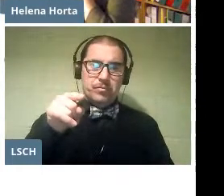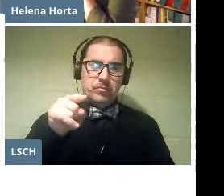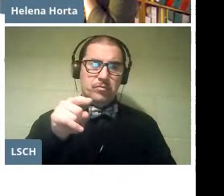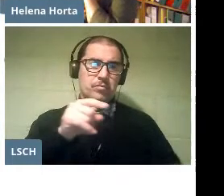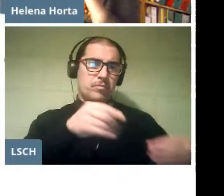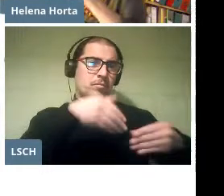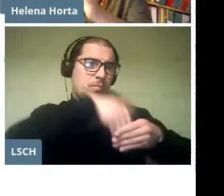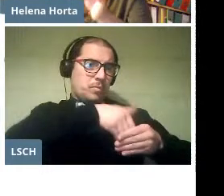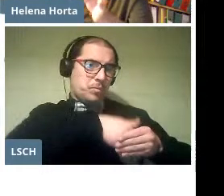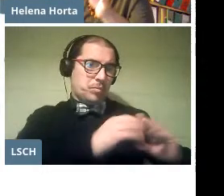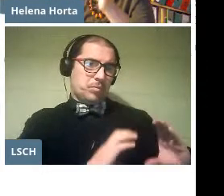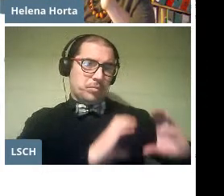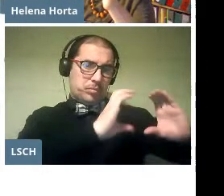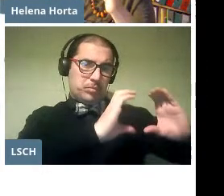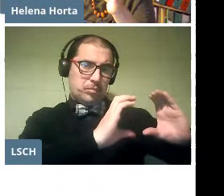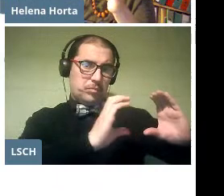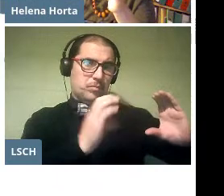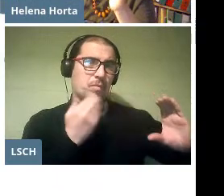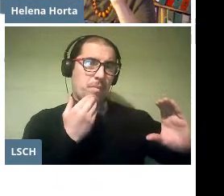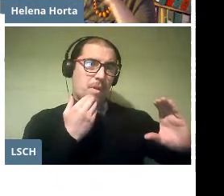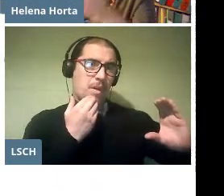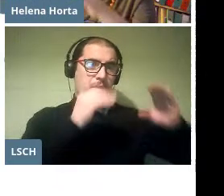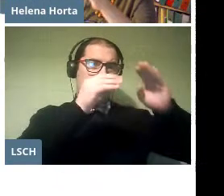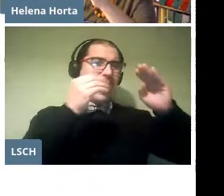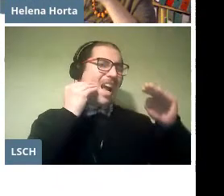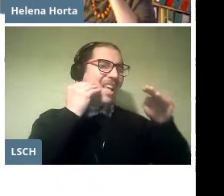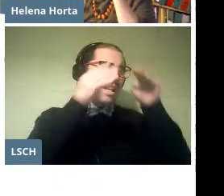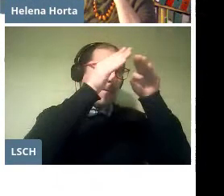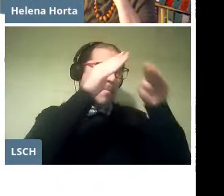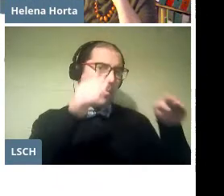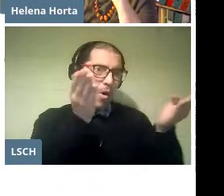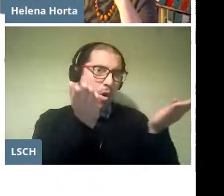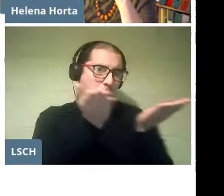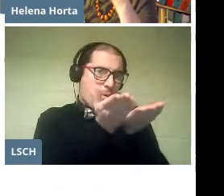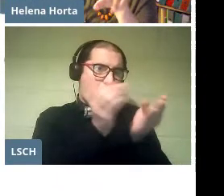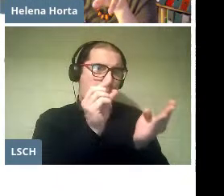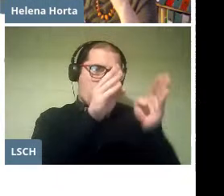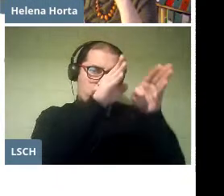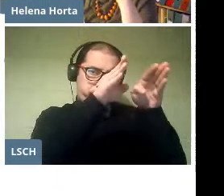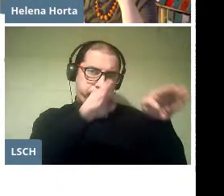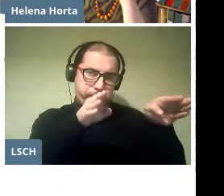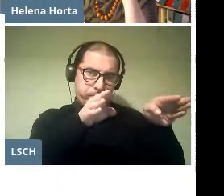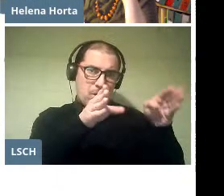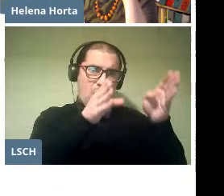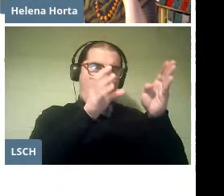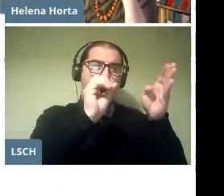chuspas también se da la forma semitrapezoidal o trapezoidal y